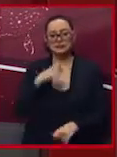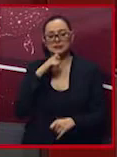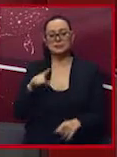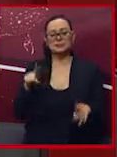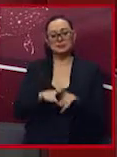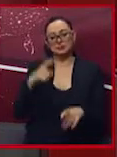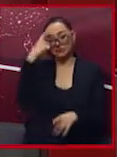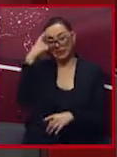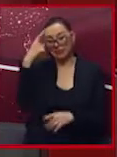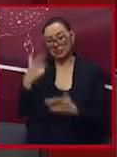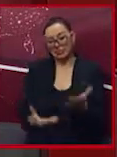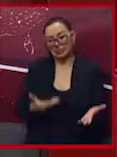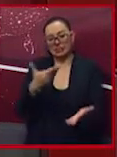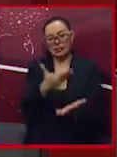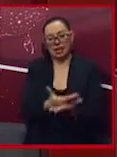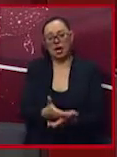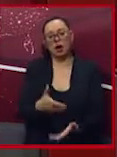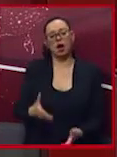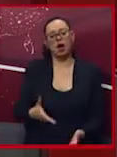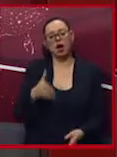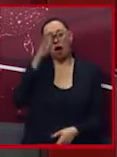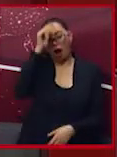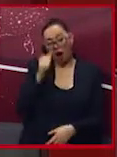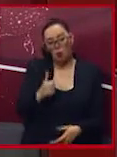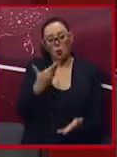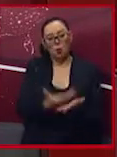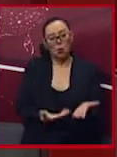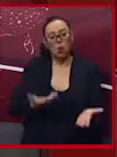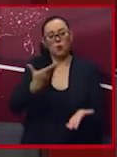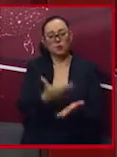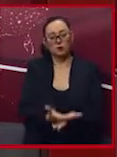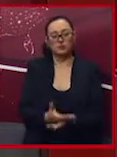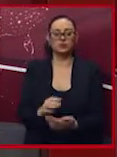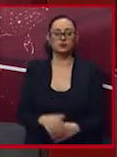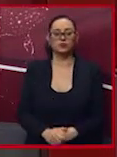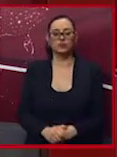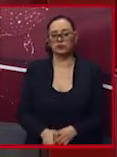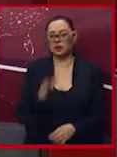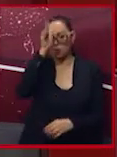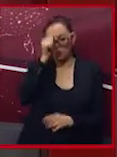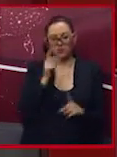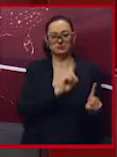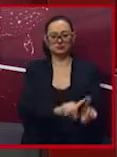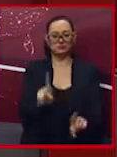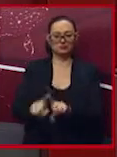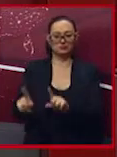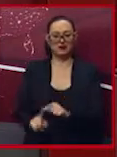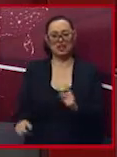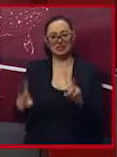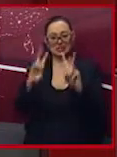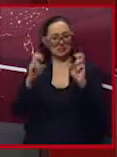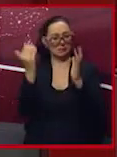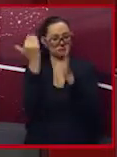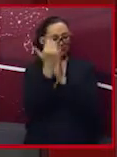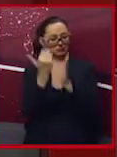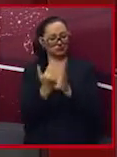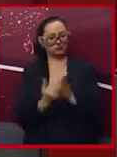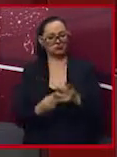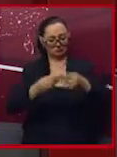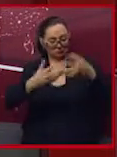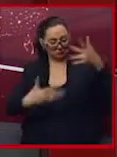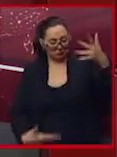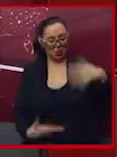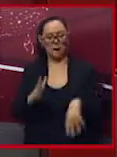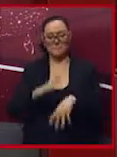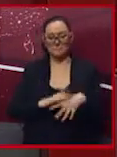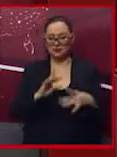de iniciativas, proposiciones con punto de acuerdo, acuerdos de órganos de gobierno, en fin, una amplia agenda que le iremos detallando poco a poco.